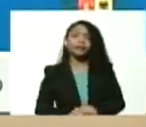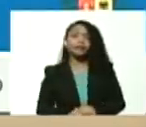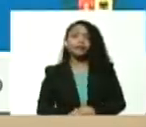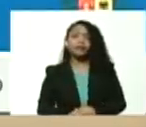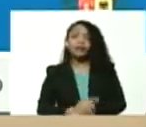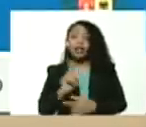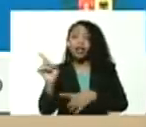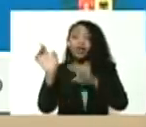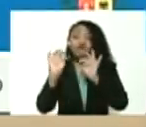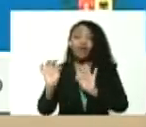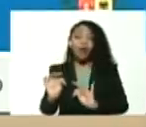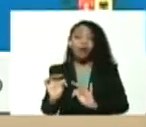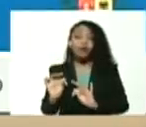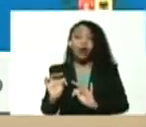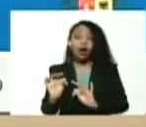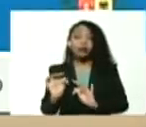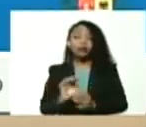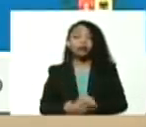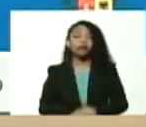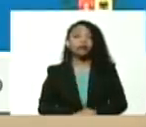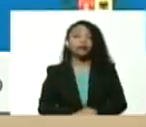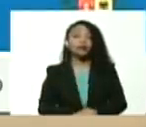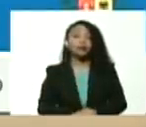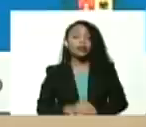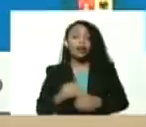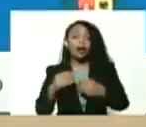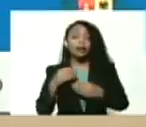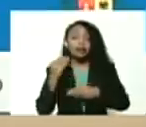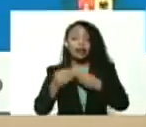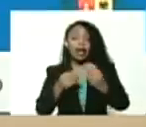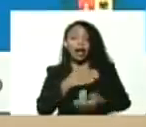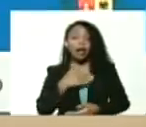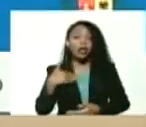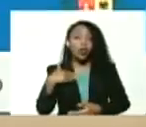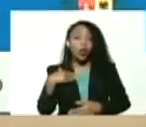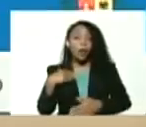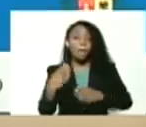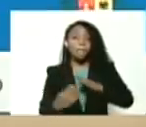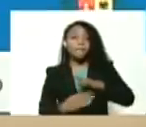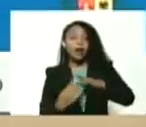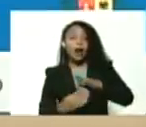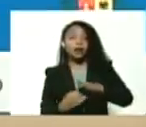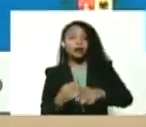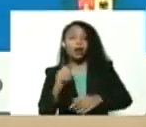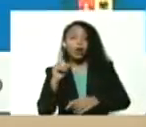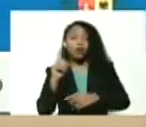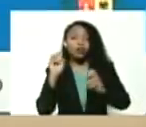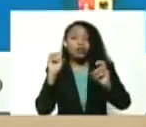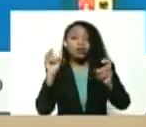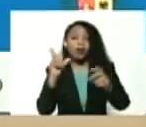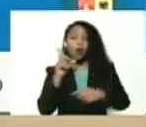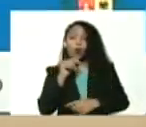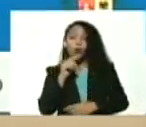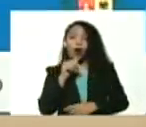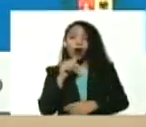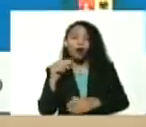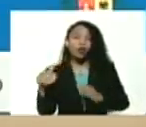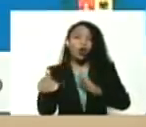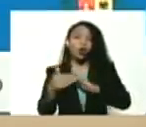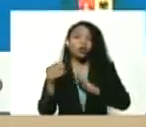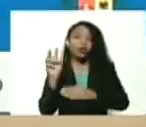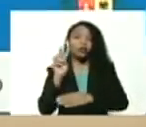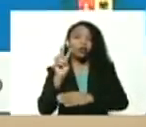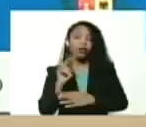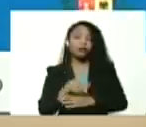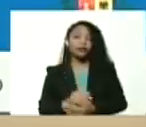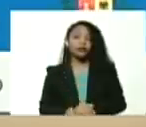de estos mecanismos fraudulentos se ha pretendido basar un caso que no existe contra Venezuela.